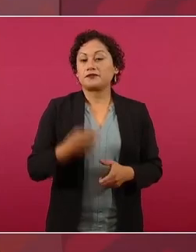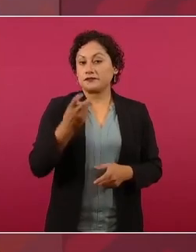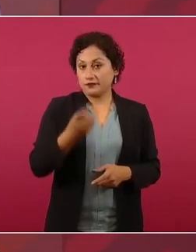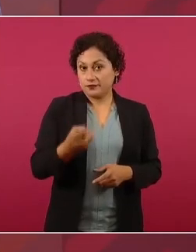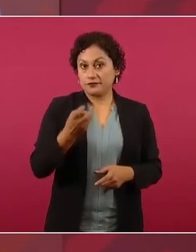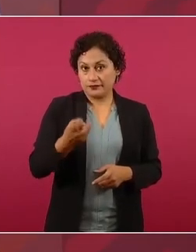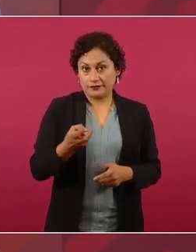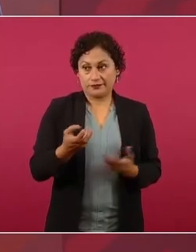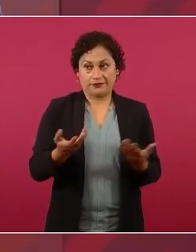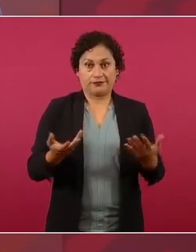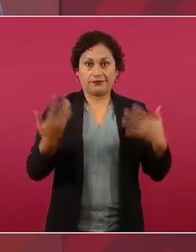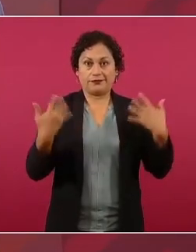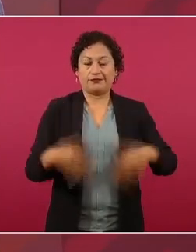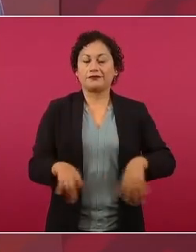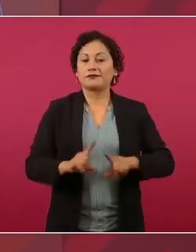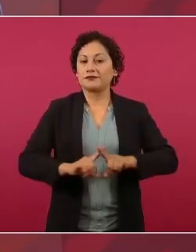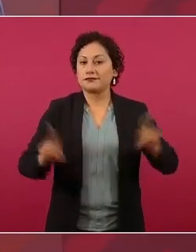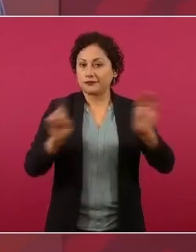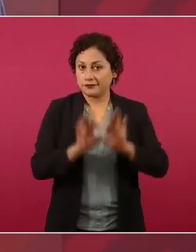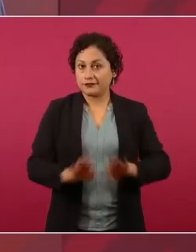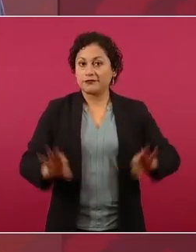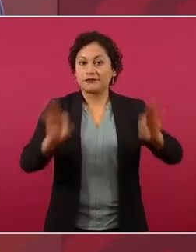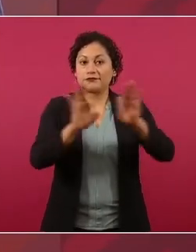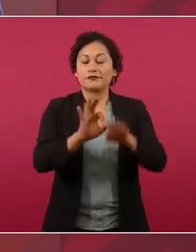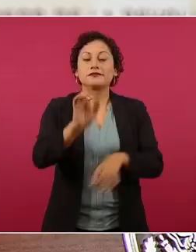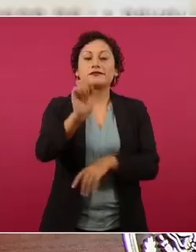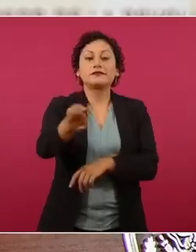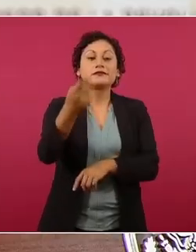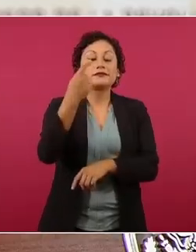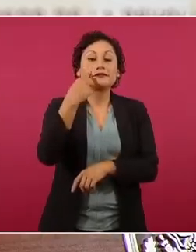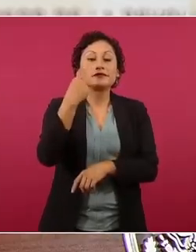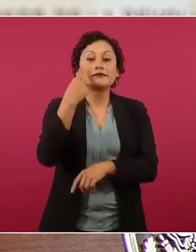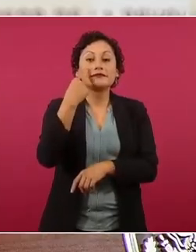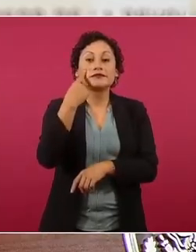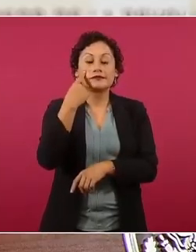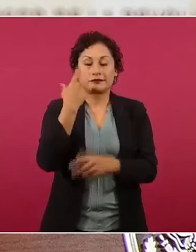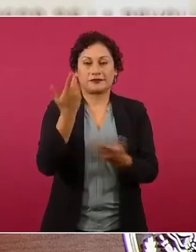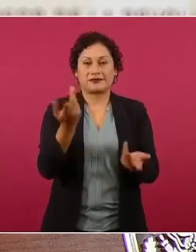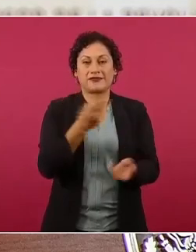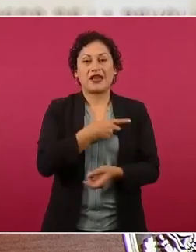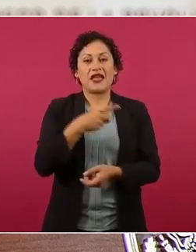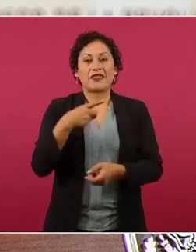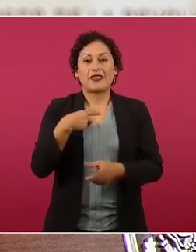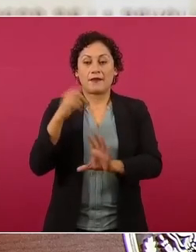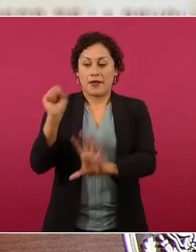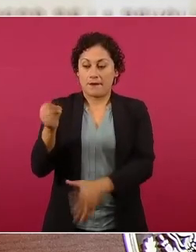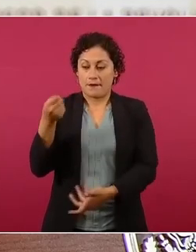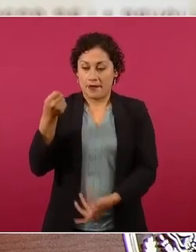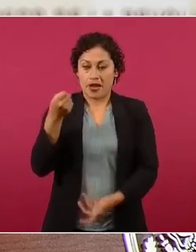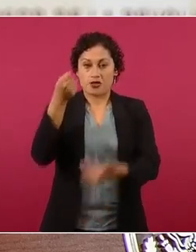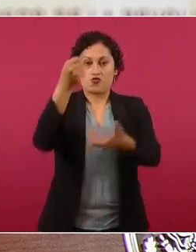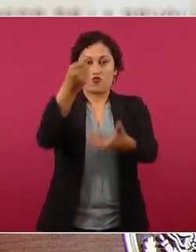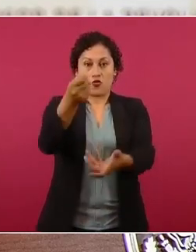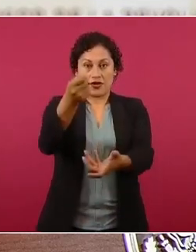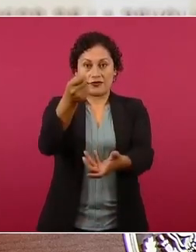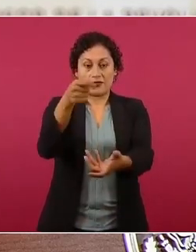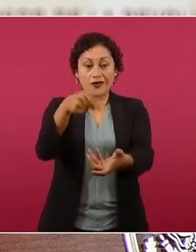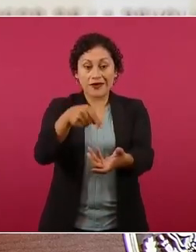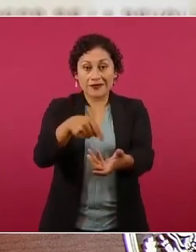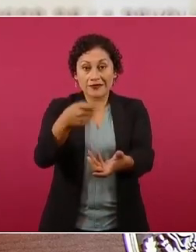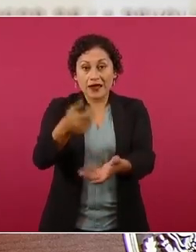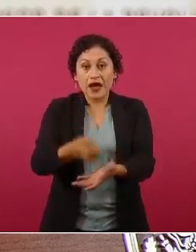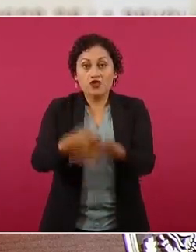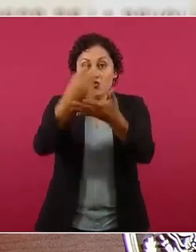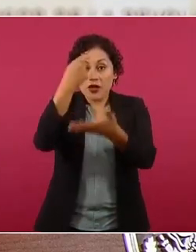importante, que el presupuesto no se utilice para rescatar a